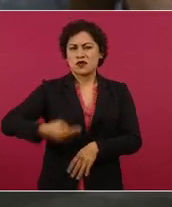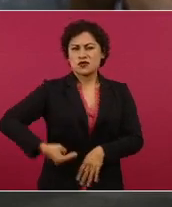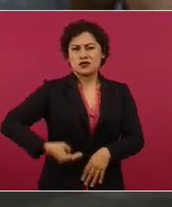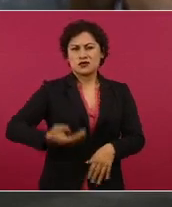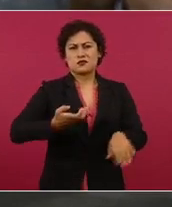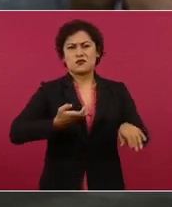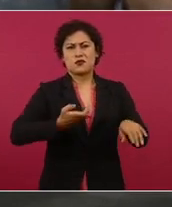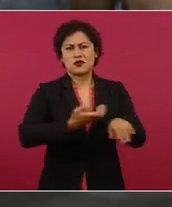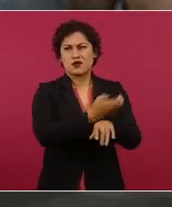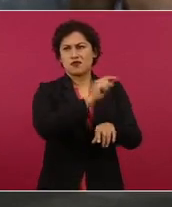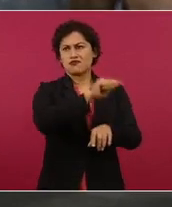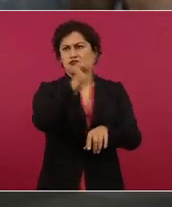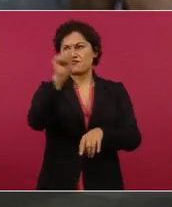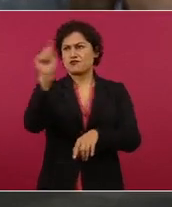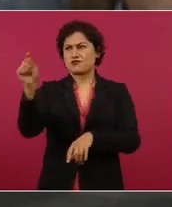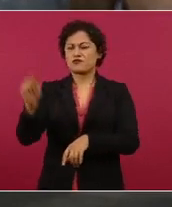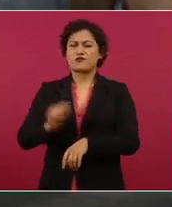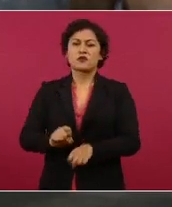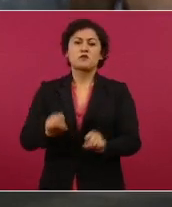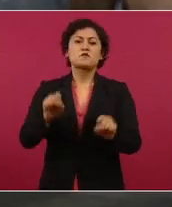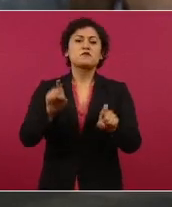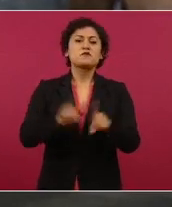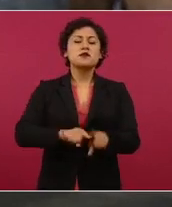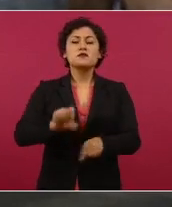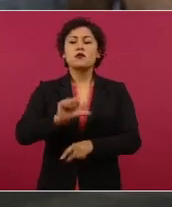inclusive organismos descentralizados